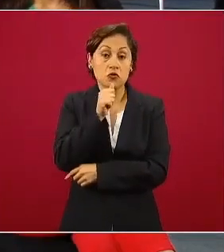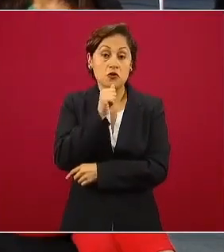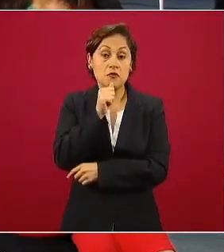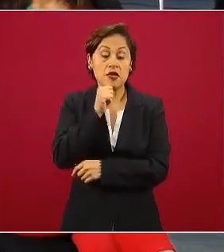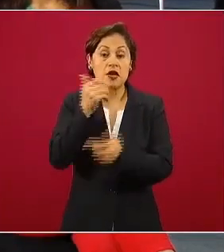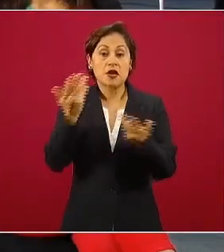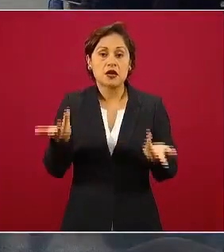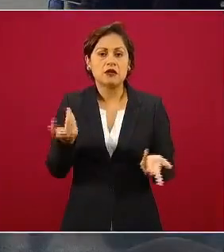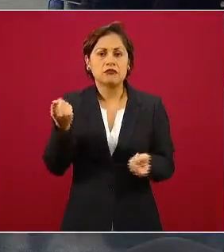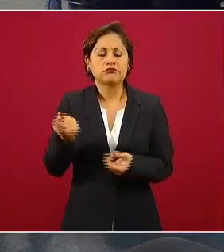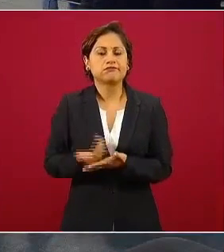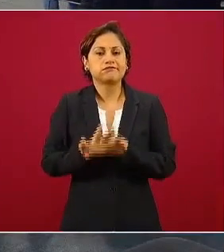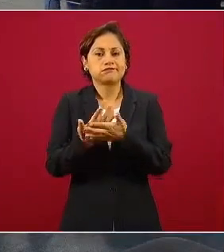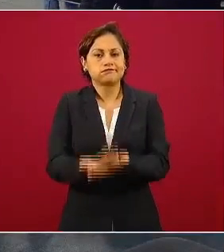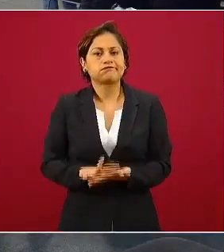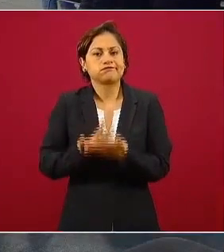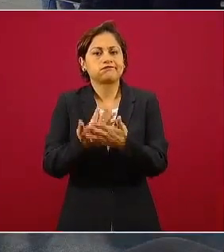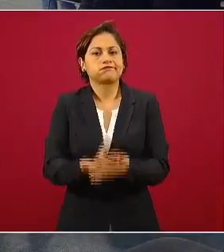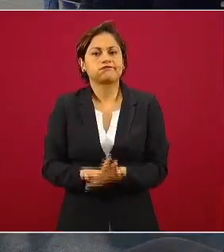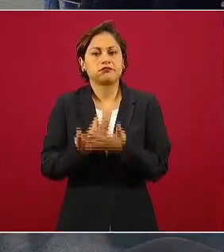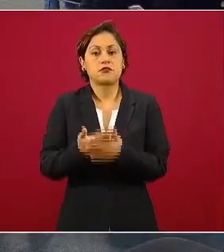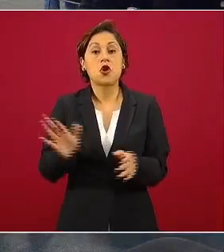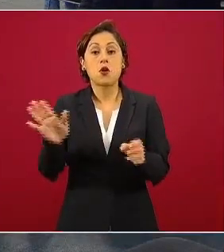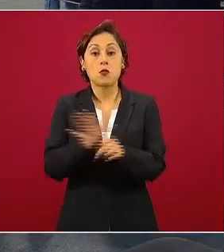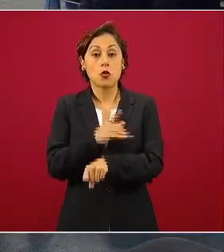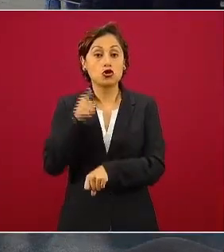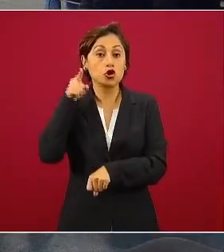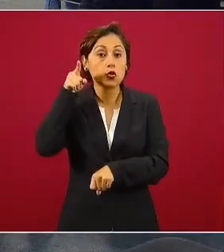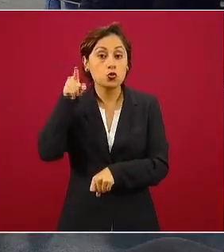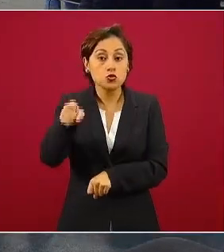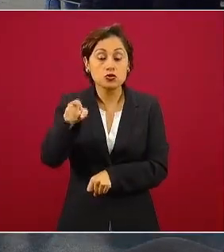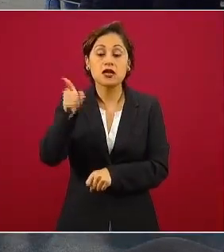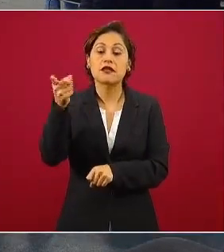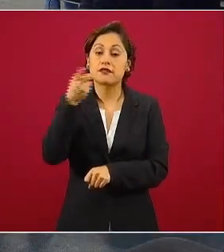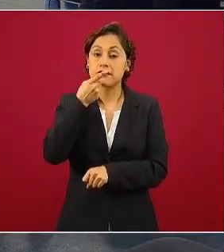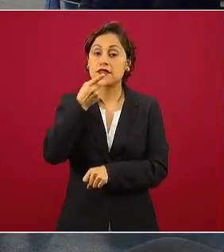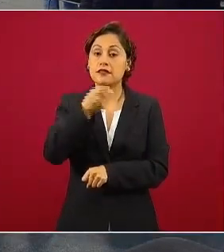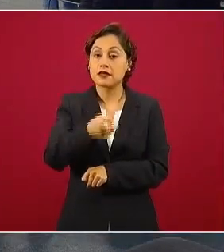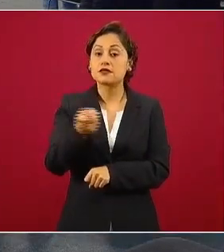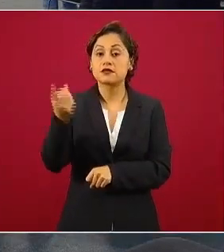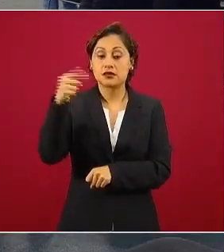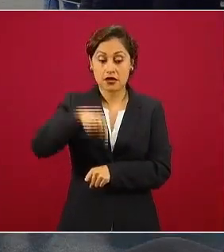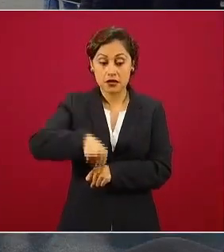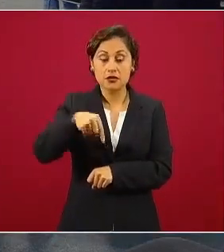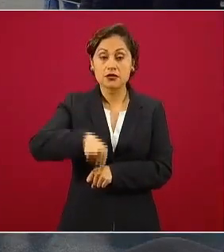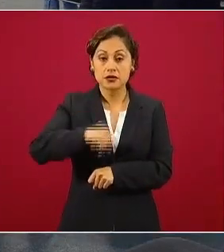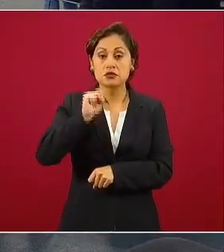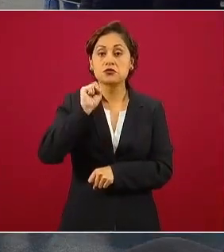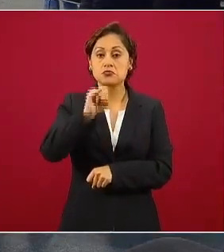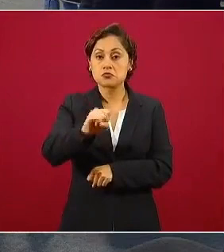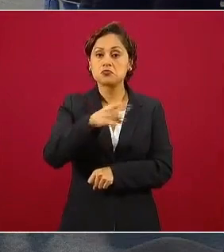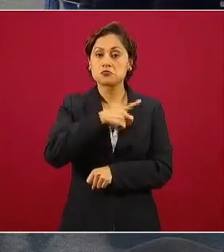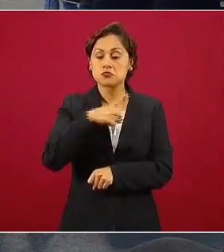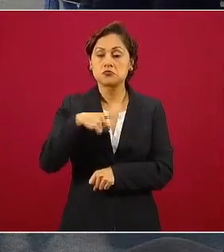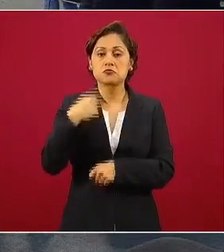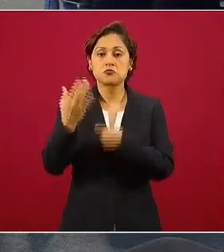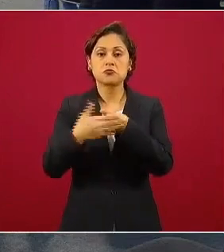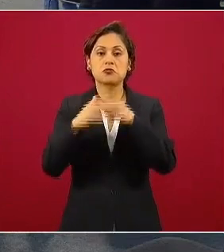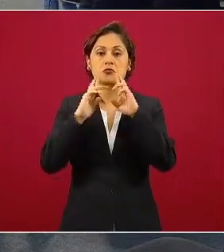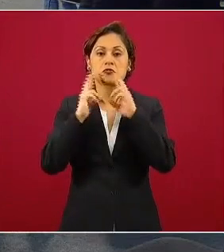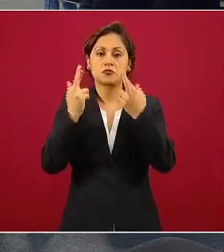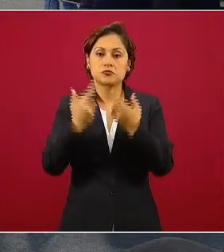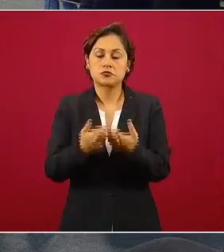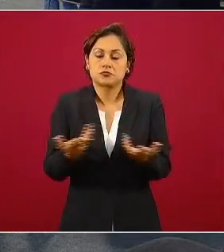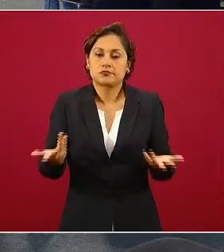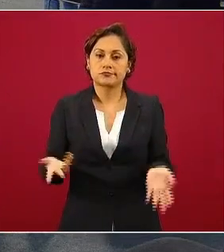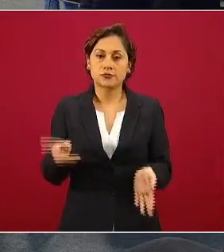aquí se pueda llevar a cabo, pero siguen esperando. Está pasando el tiempo, ya vienen nuevamente elecciones, se